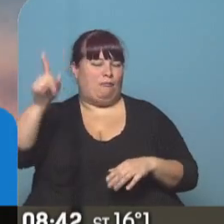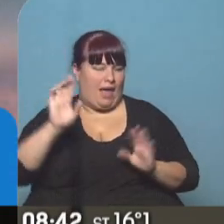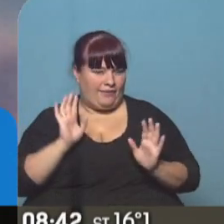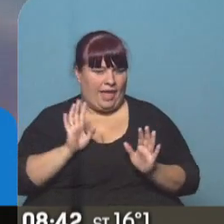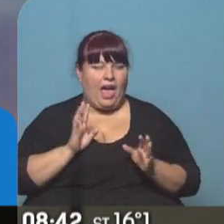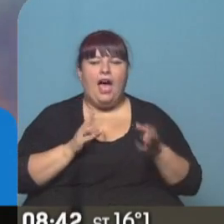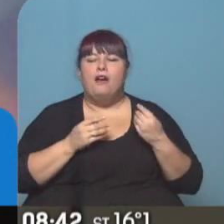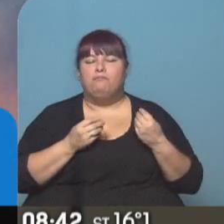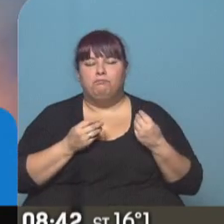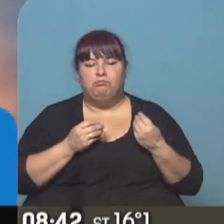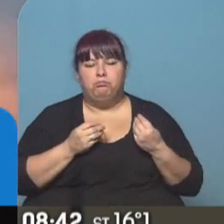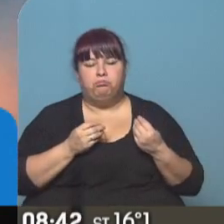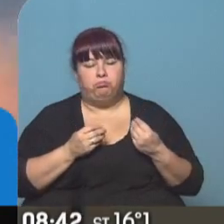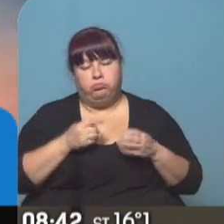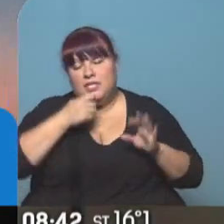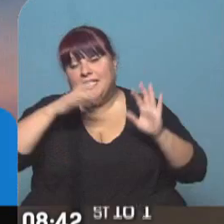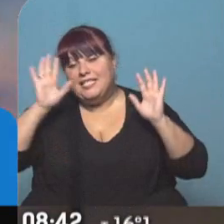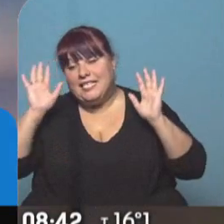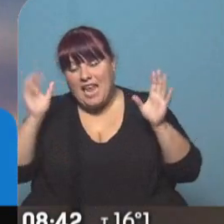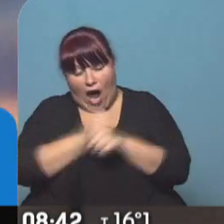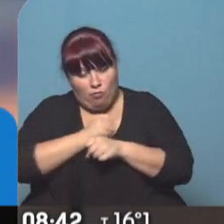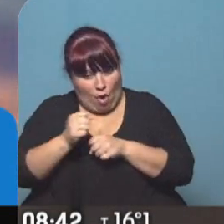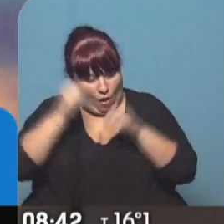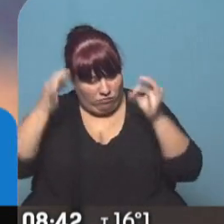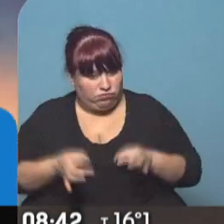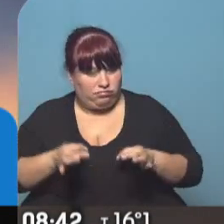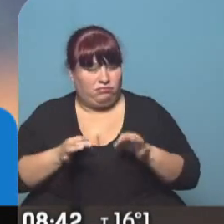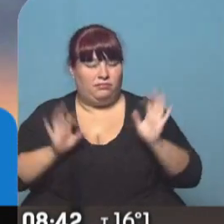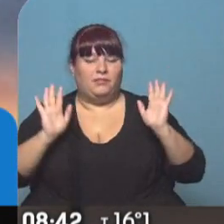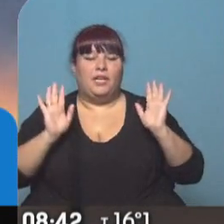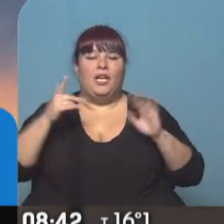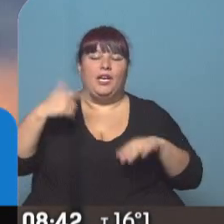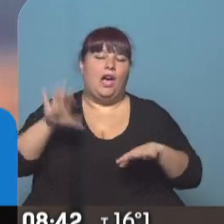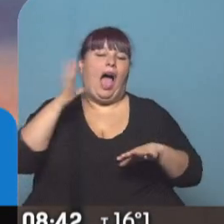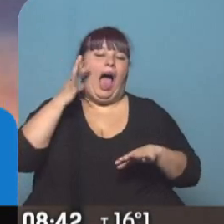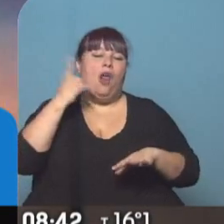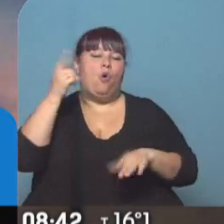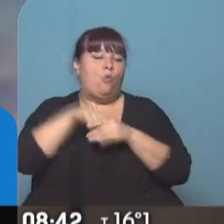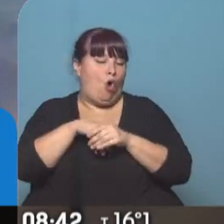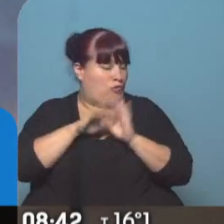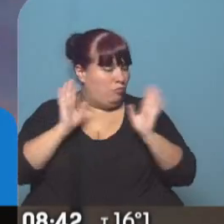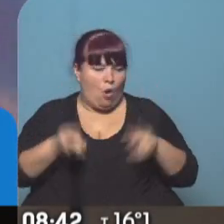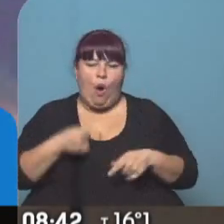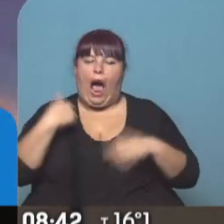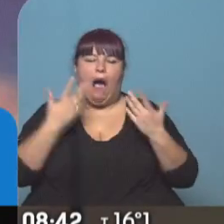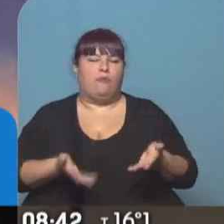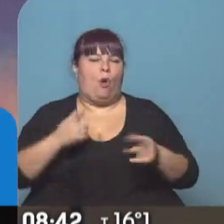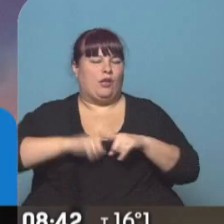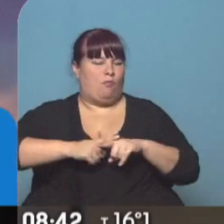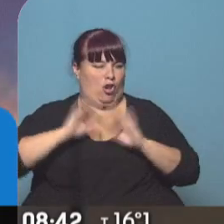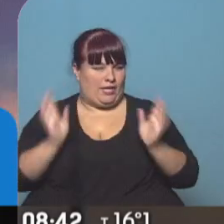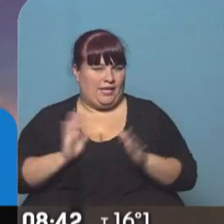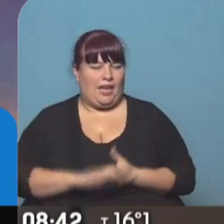para si se confirma finalmente aunque sea por un voto pero utilizarlo políticamente